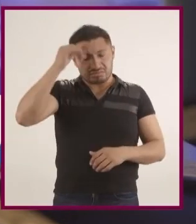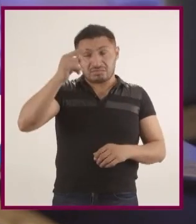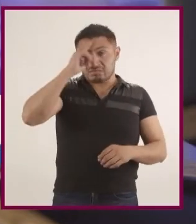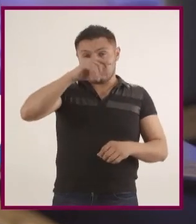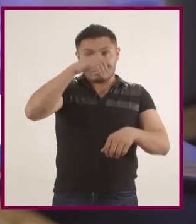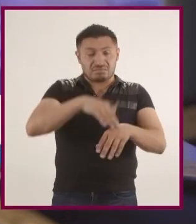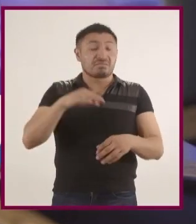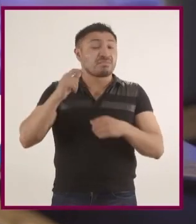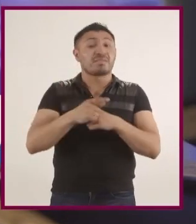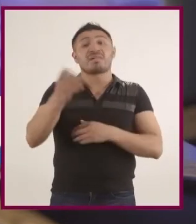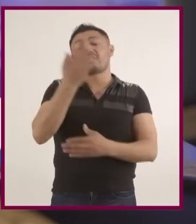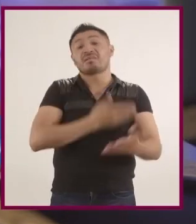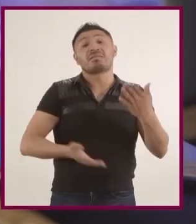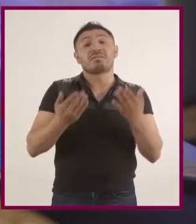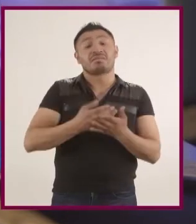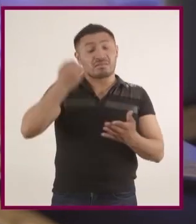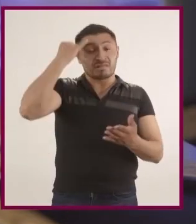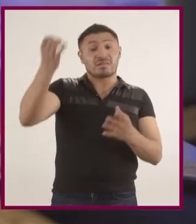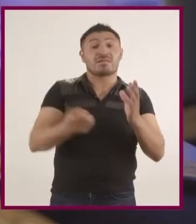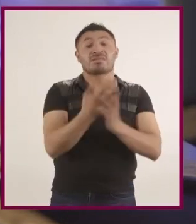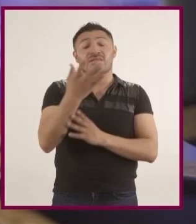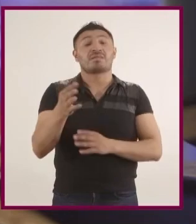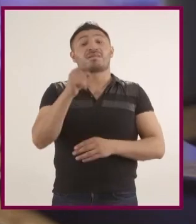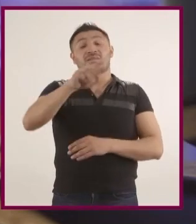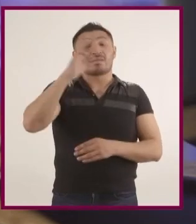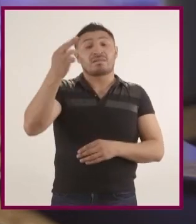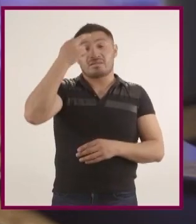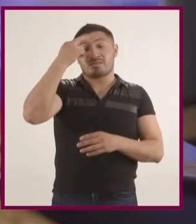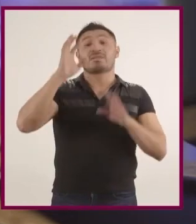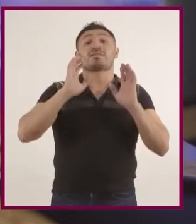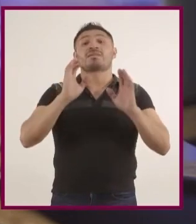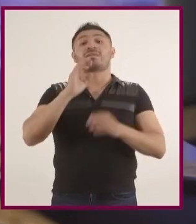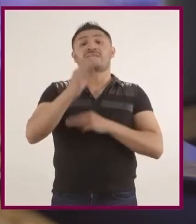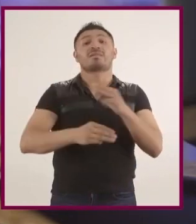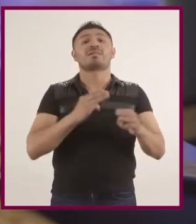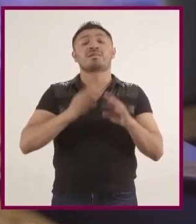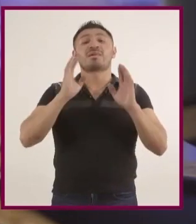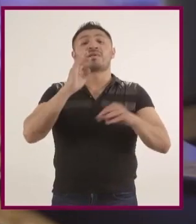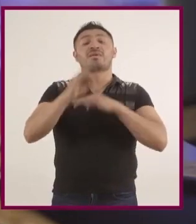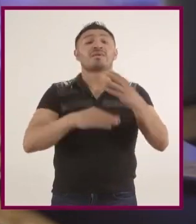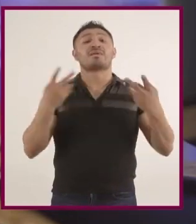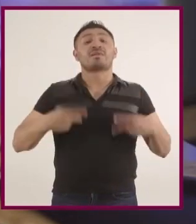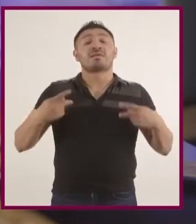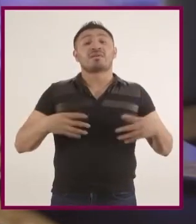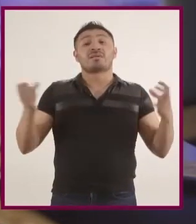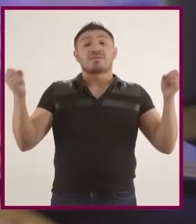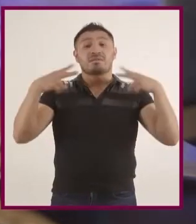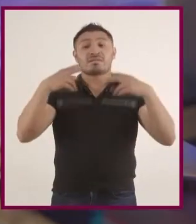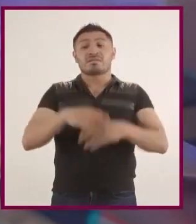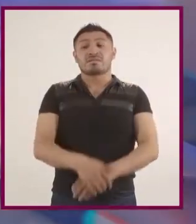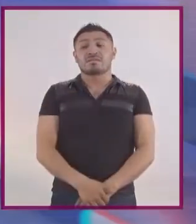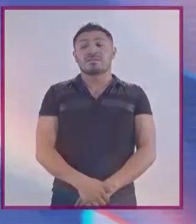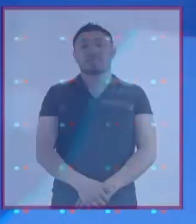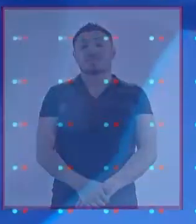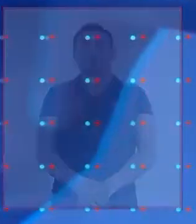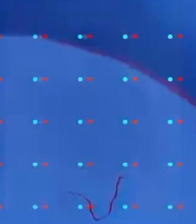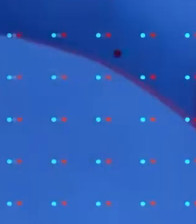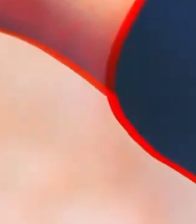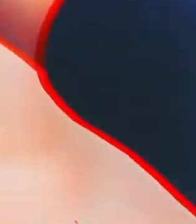e incluso nos compartan ideas nuevas no olviden que cuidar del planeta es cuidar de todas y todos hasta la próxima